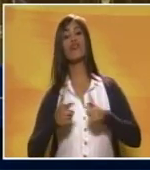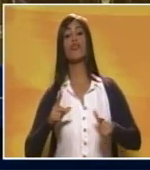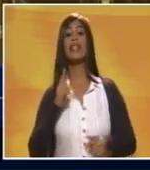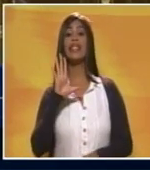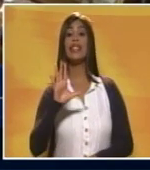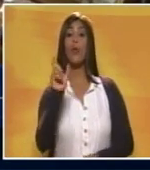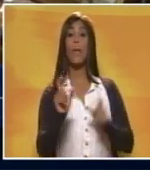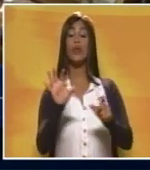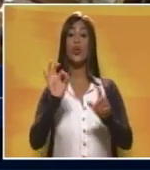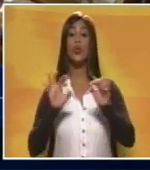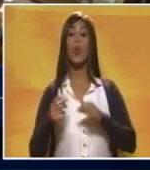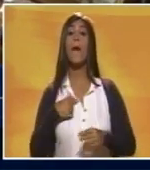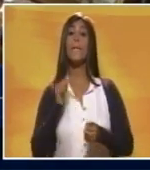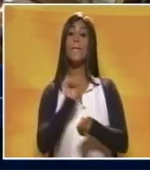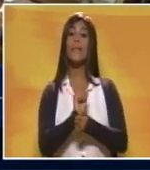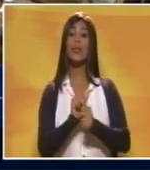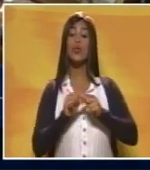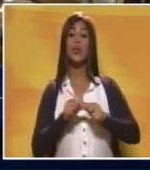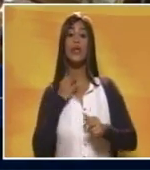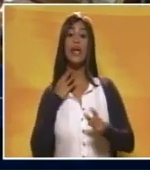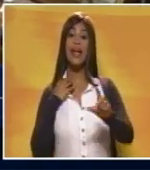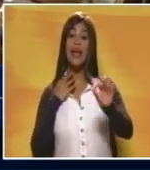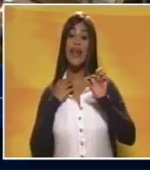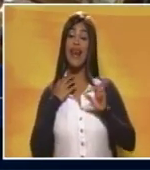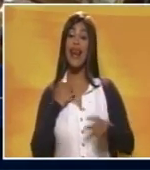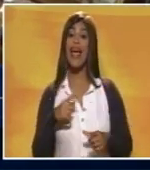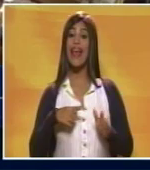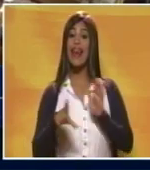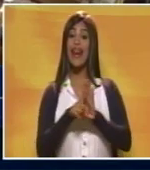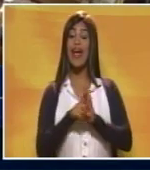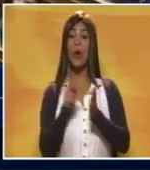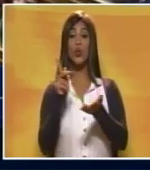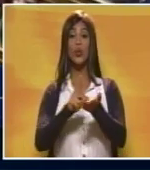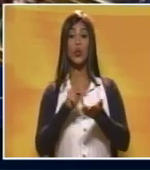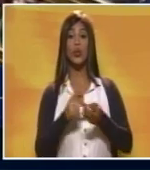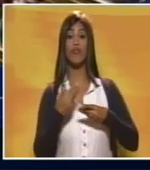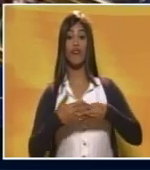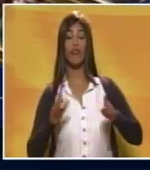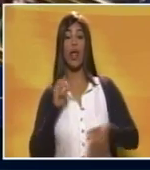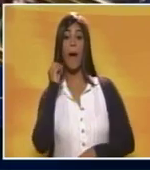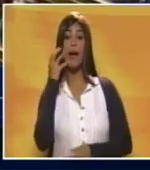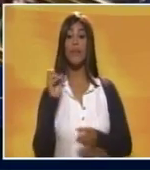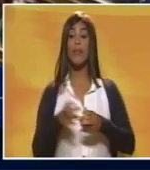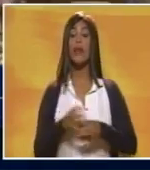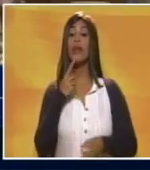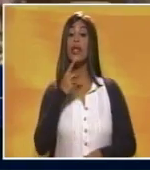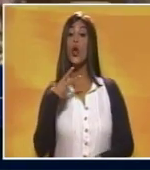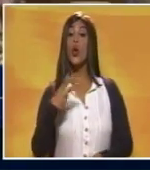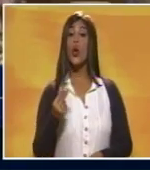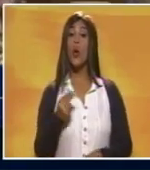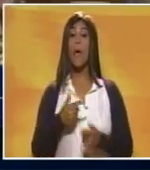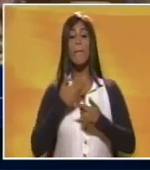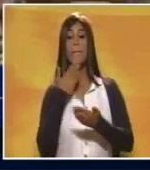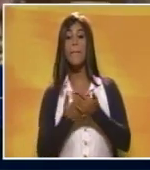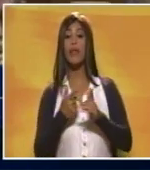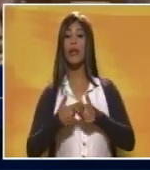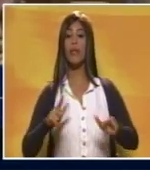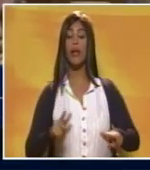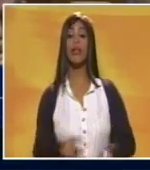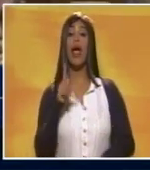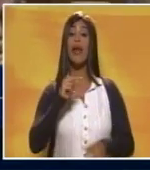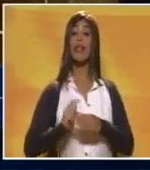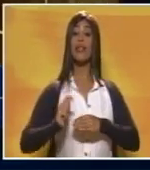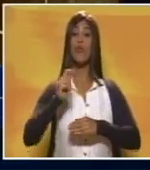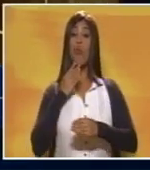prisión provisional y elegidos legisladores a asistir a la apertura del Parlamento, aunque denegó su petición de libertad. Sin embargo,